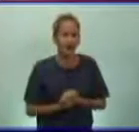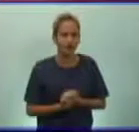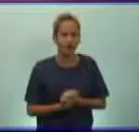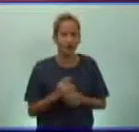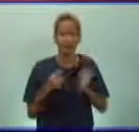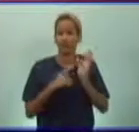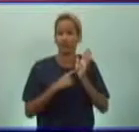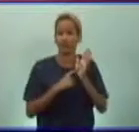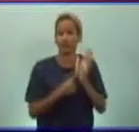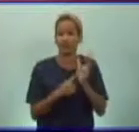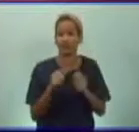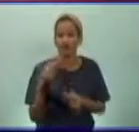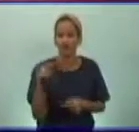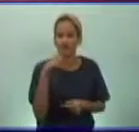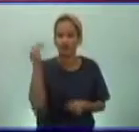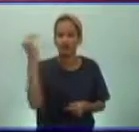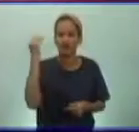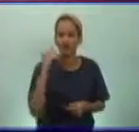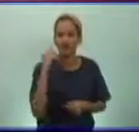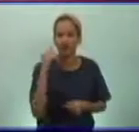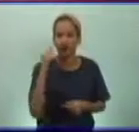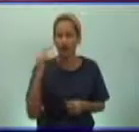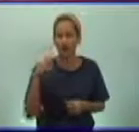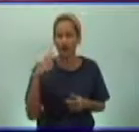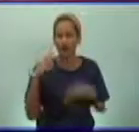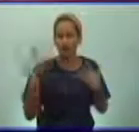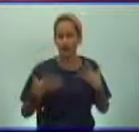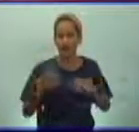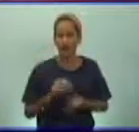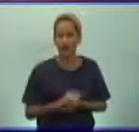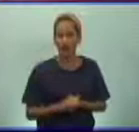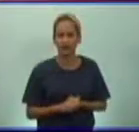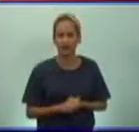saben a continuación en el próximo ejercicio.